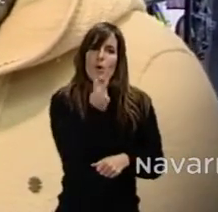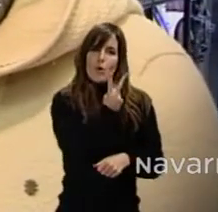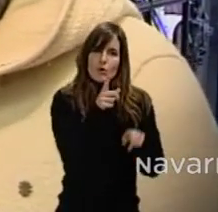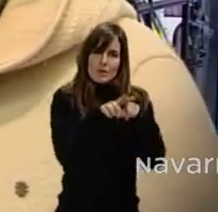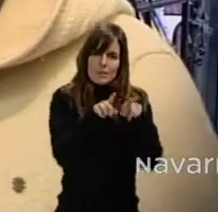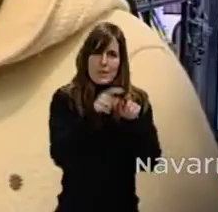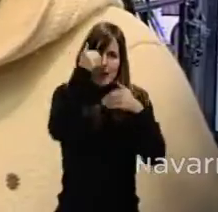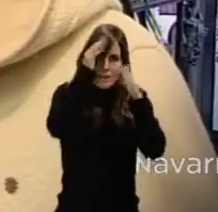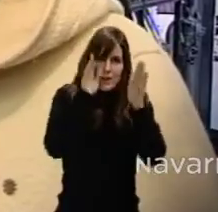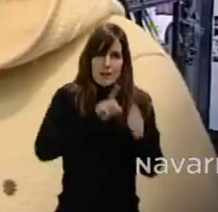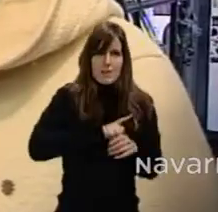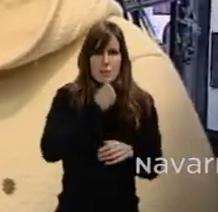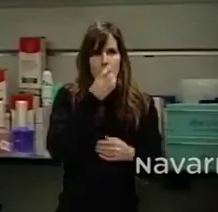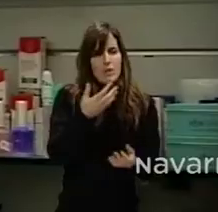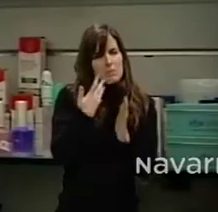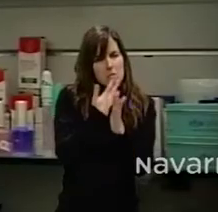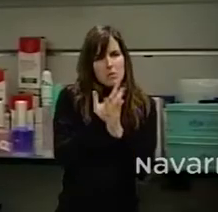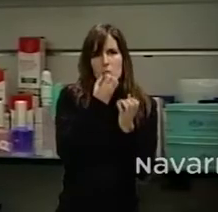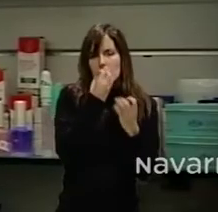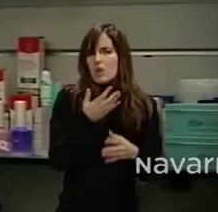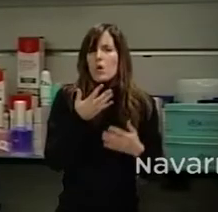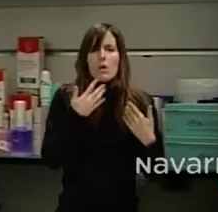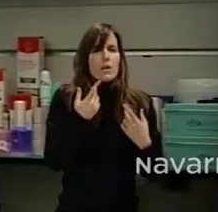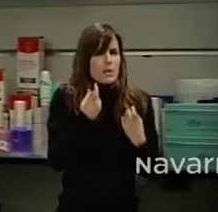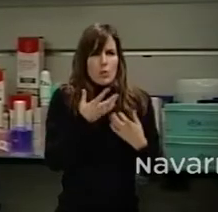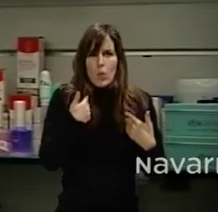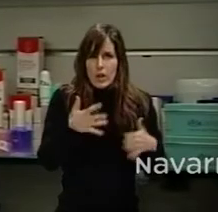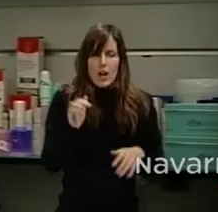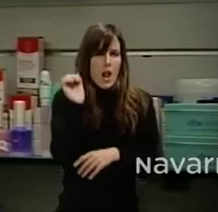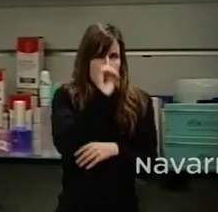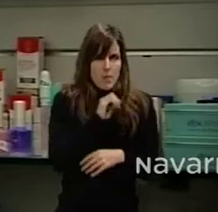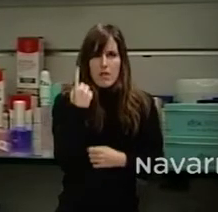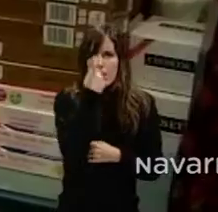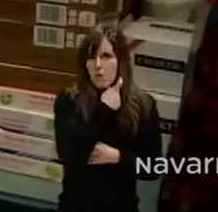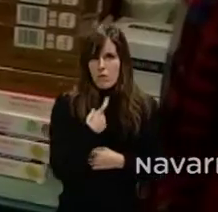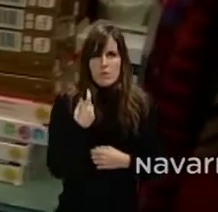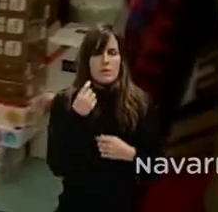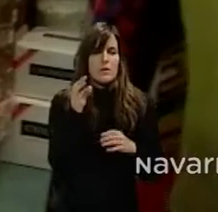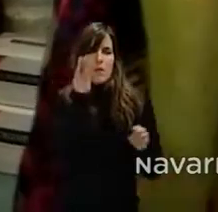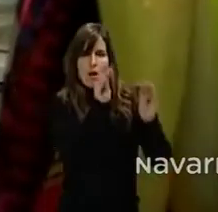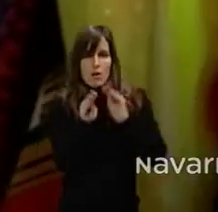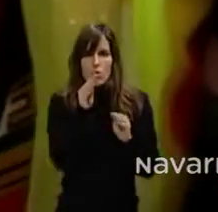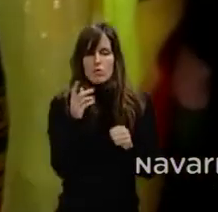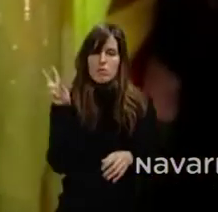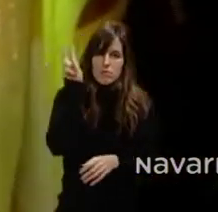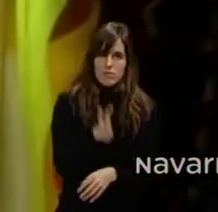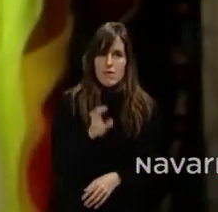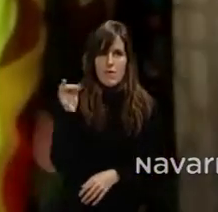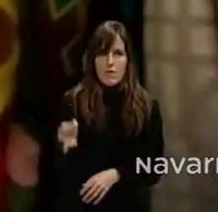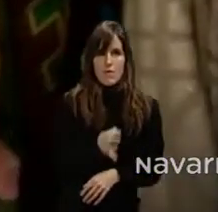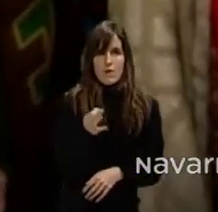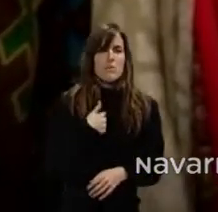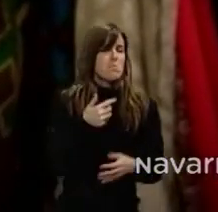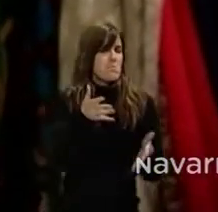hermanitas, pues aquí me tienes siempre, cualquier cosa que necesite, limpieza, de perfume, de adorno, aquí estoy. Pues a mí me gusta en